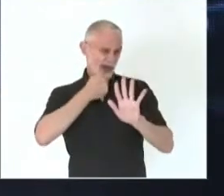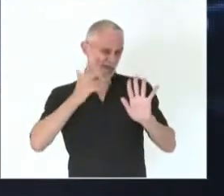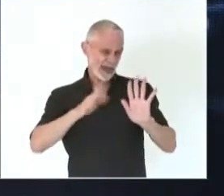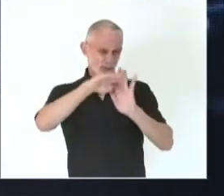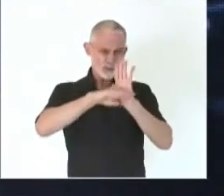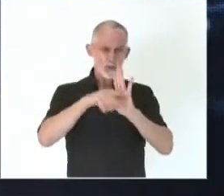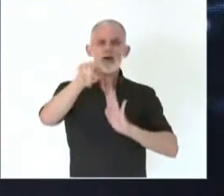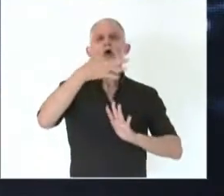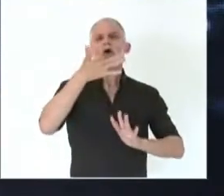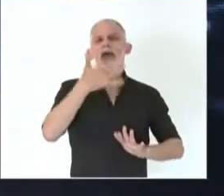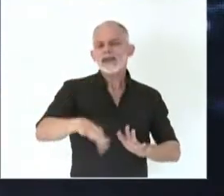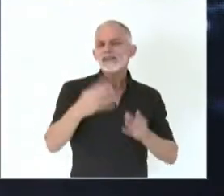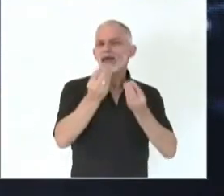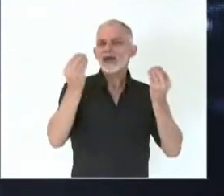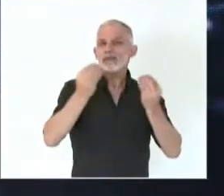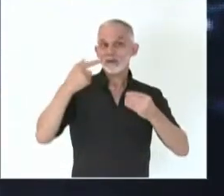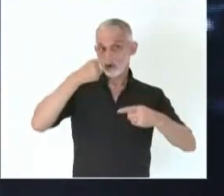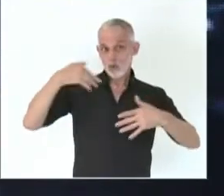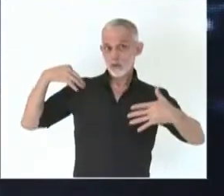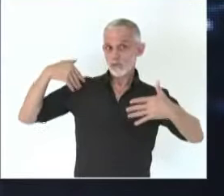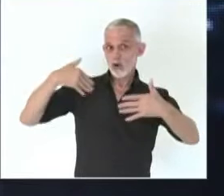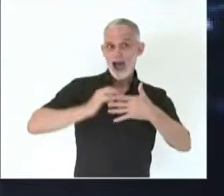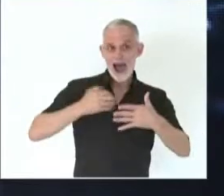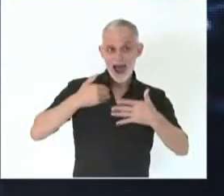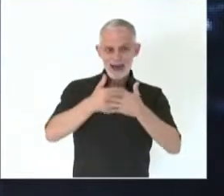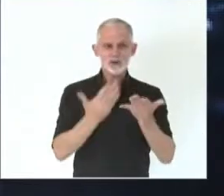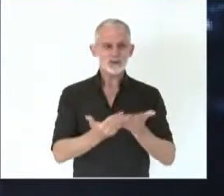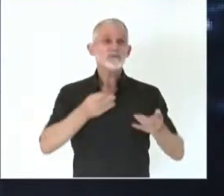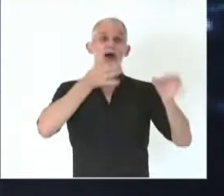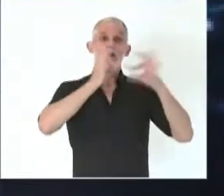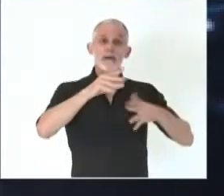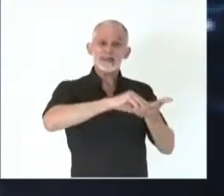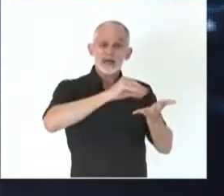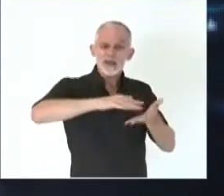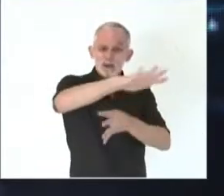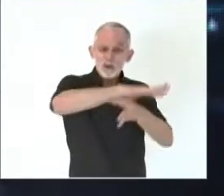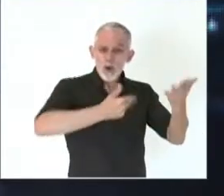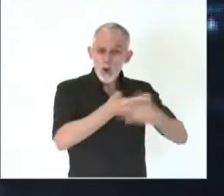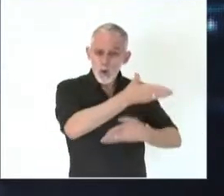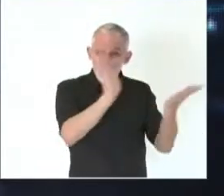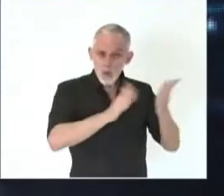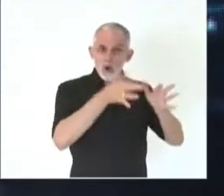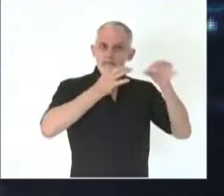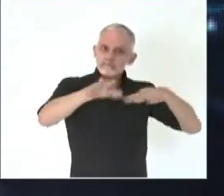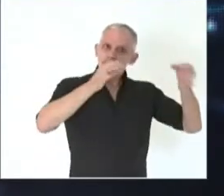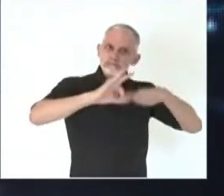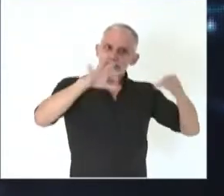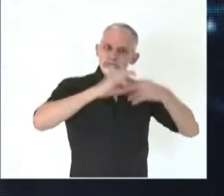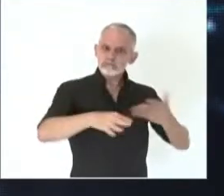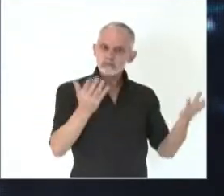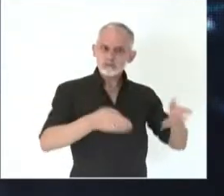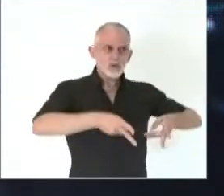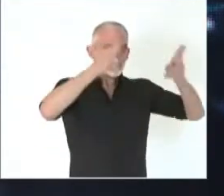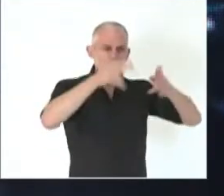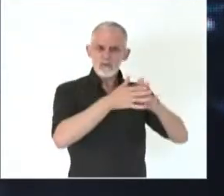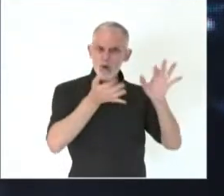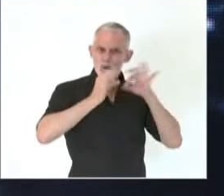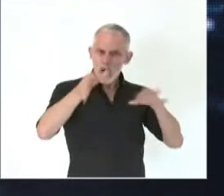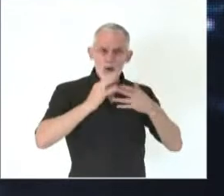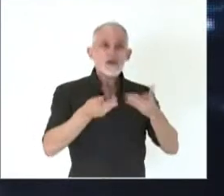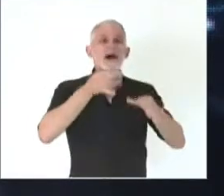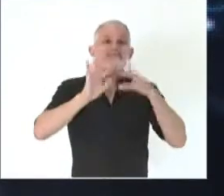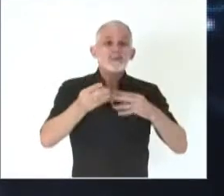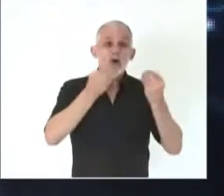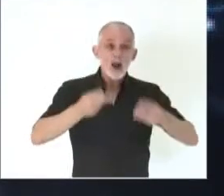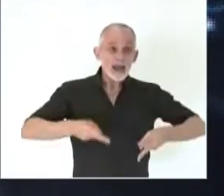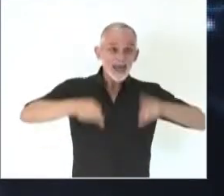para que entiendas qué fue lo que pasó estos últimos años. Venta de tierras públicas y venta de inmuebles, un escándalo. Llegaron incluso a vender